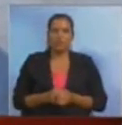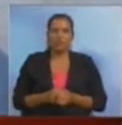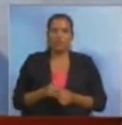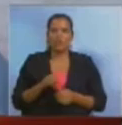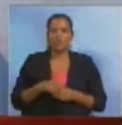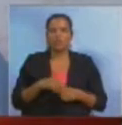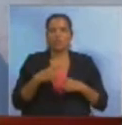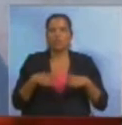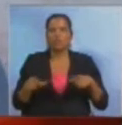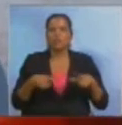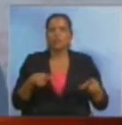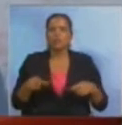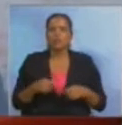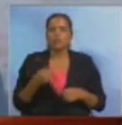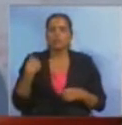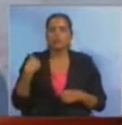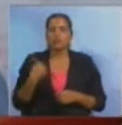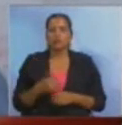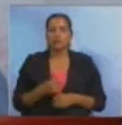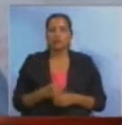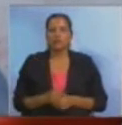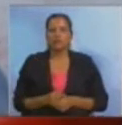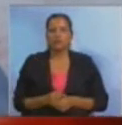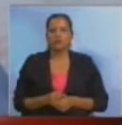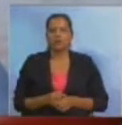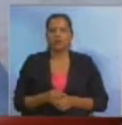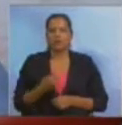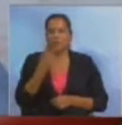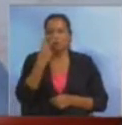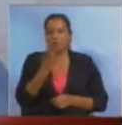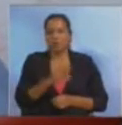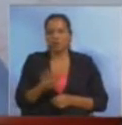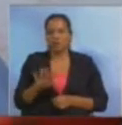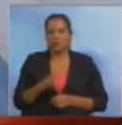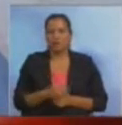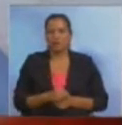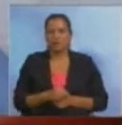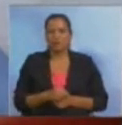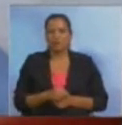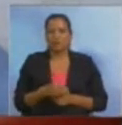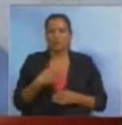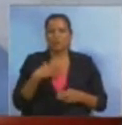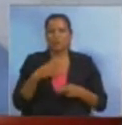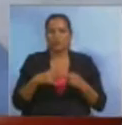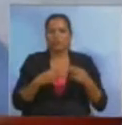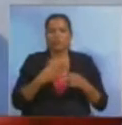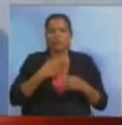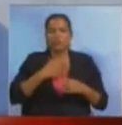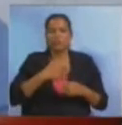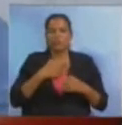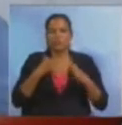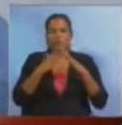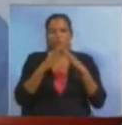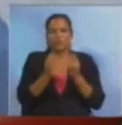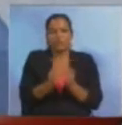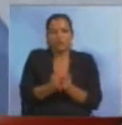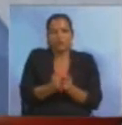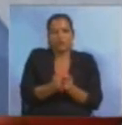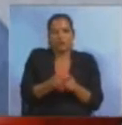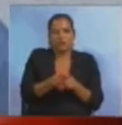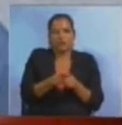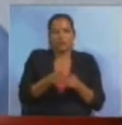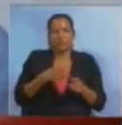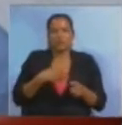los espacios de respaldo que deben hacerse. Entonces, mire, ellos están lesionando mi propiedad, pero como este es